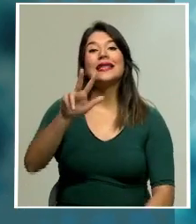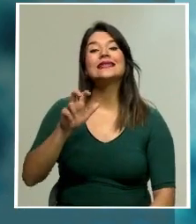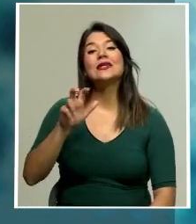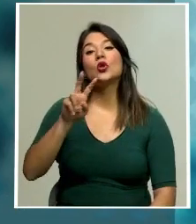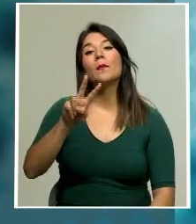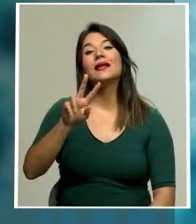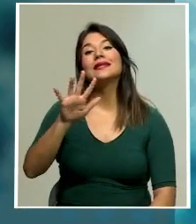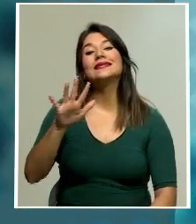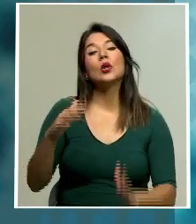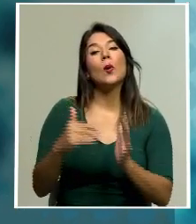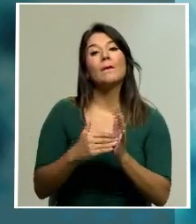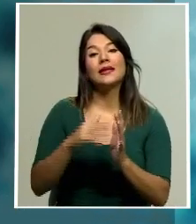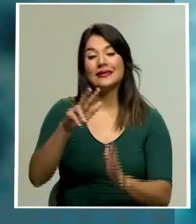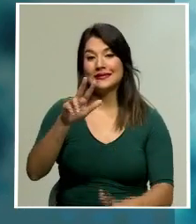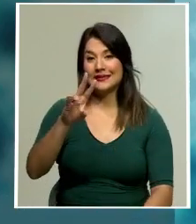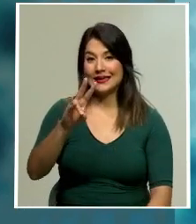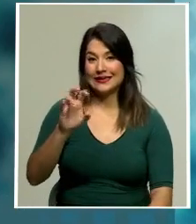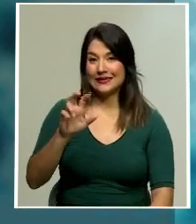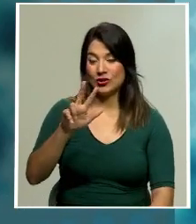325.779.